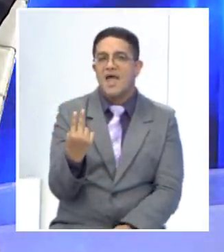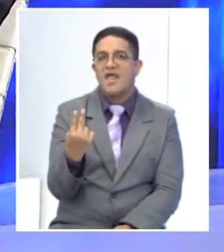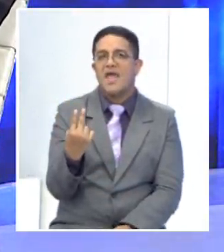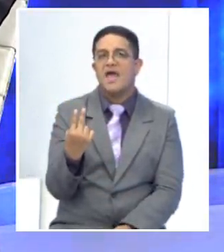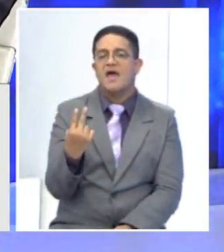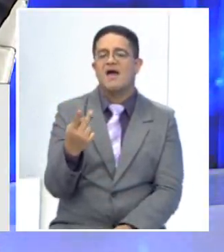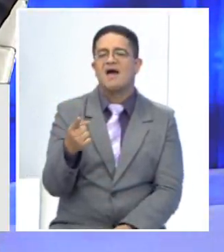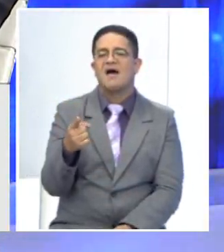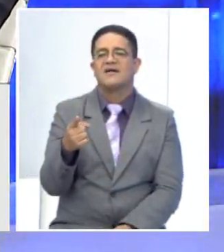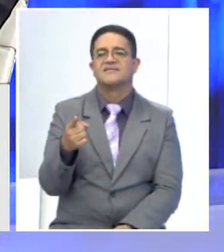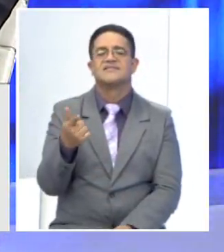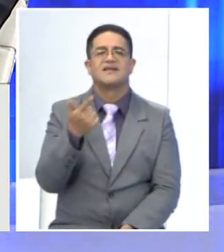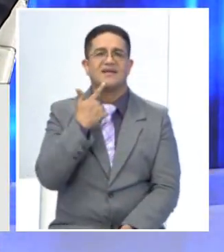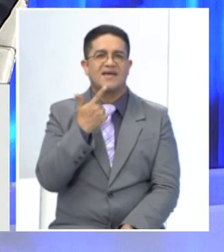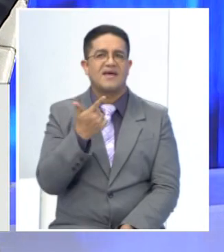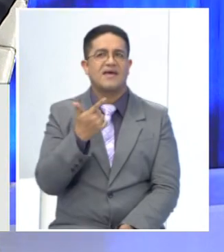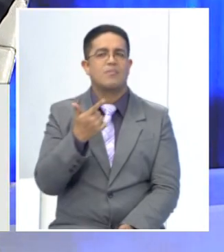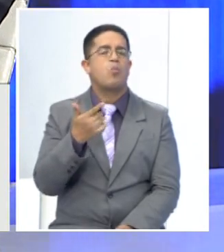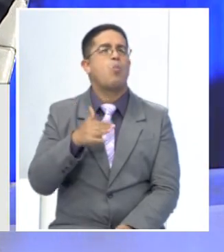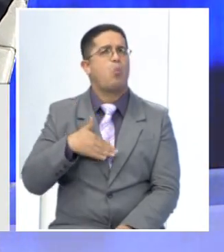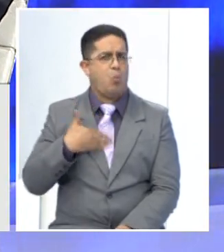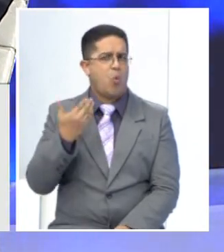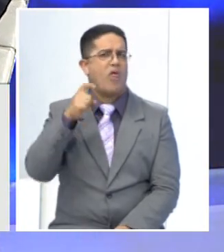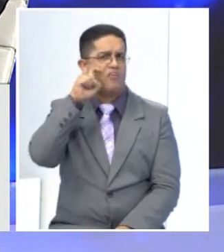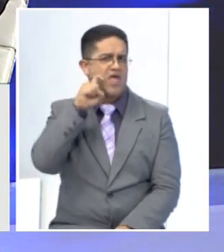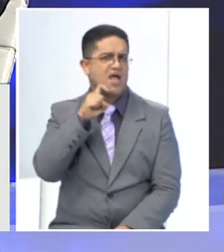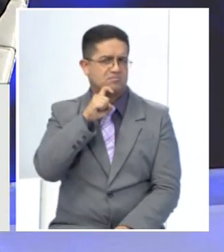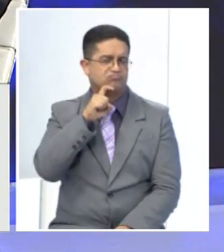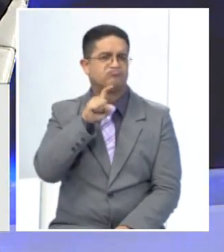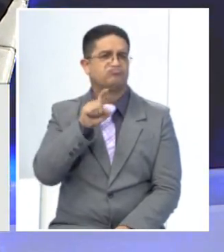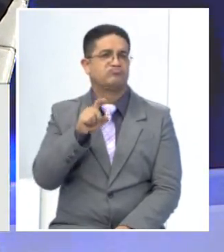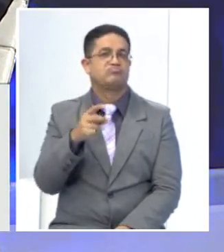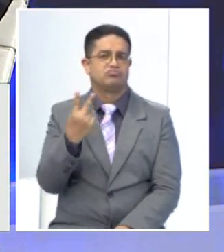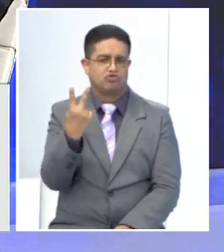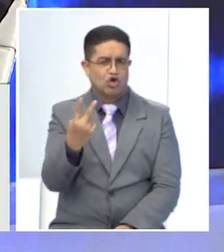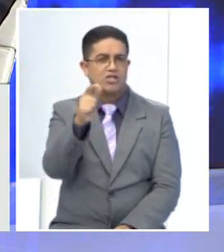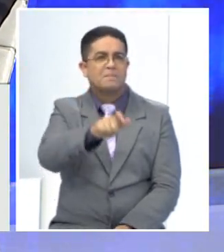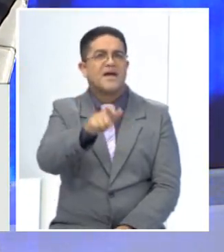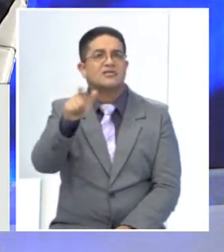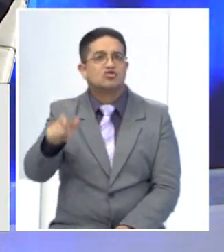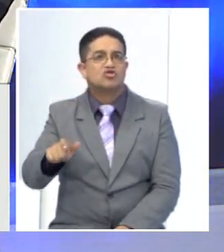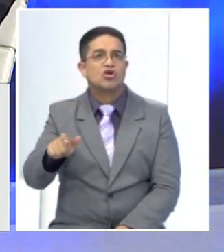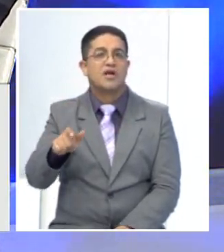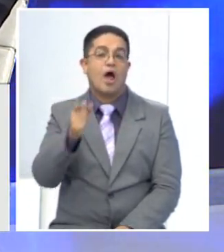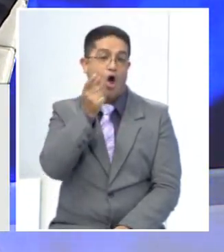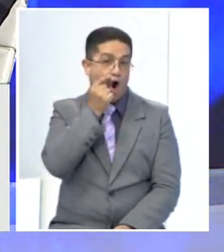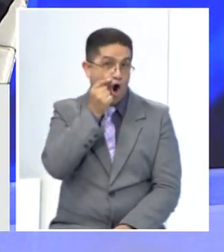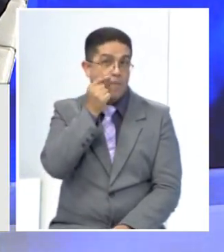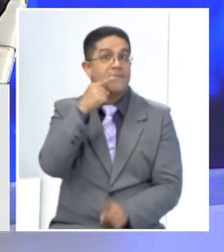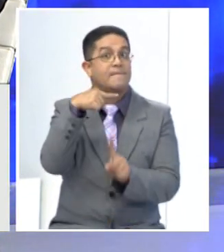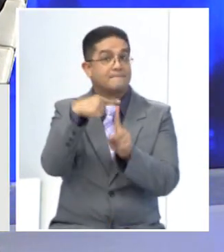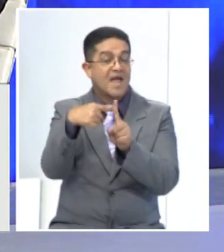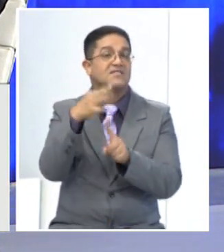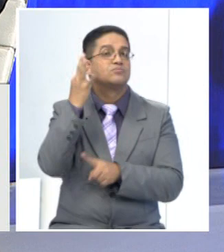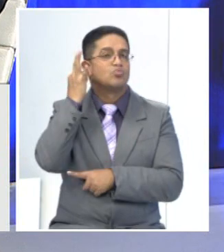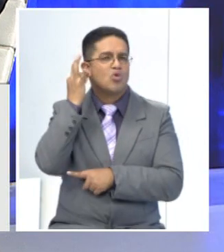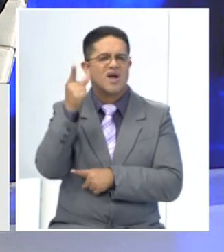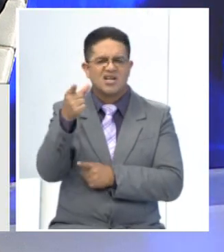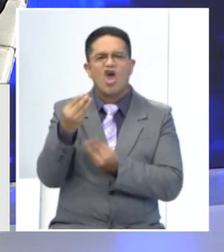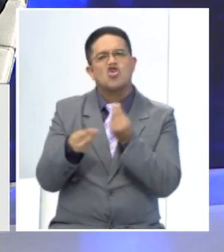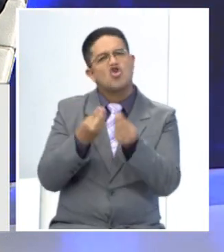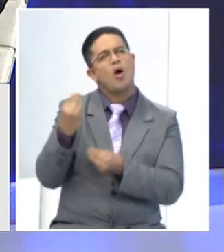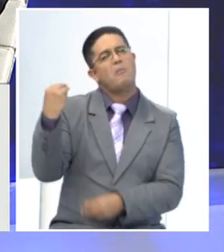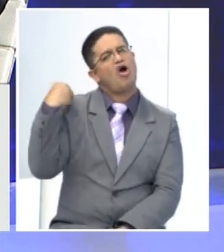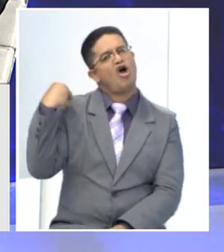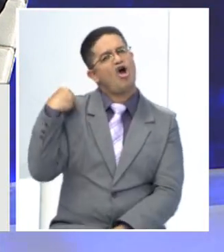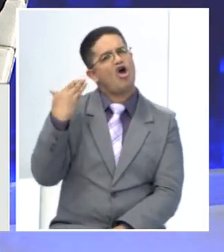usted lo menciona, el proceso de concebir es de dos, involucra a dos personas, a esa pareja, el hombre y la mujer. ¿Qué señales les pueden